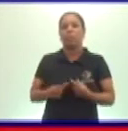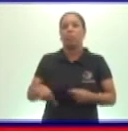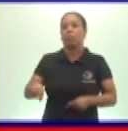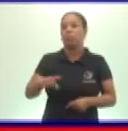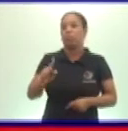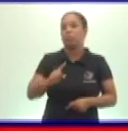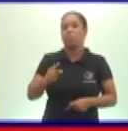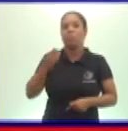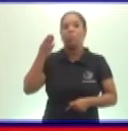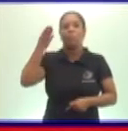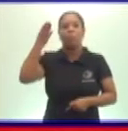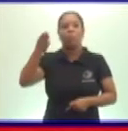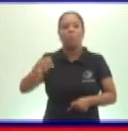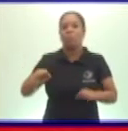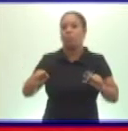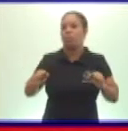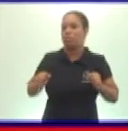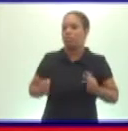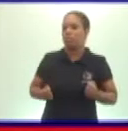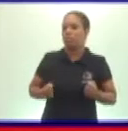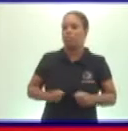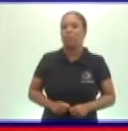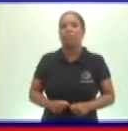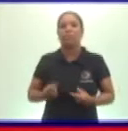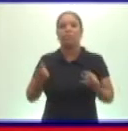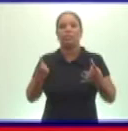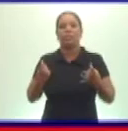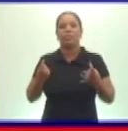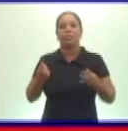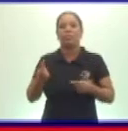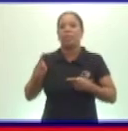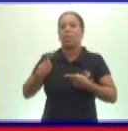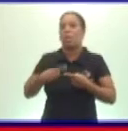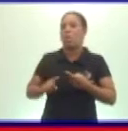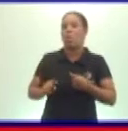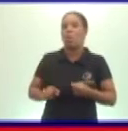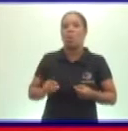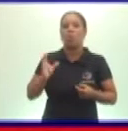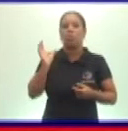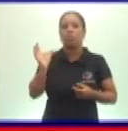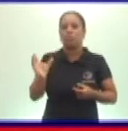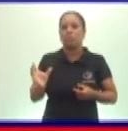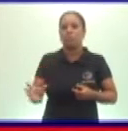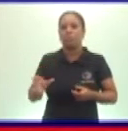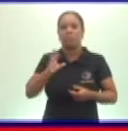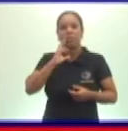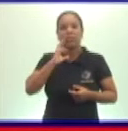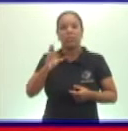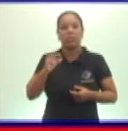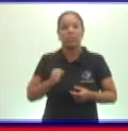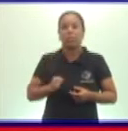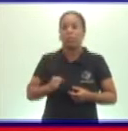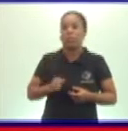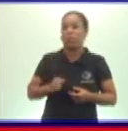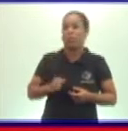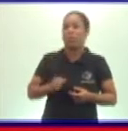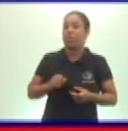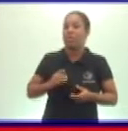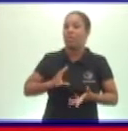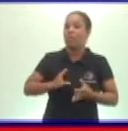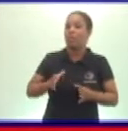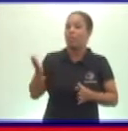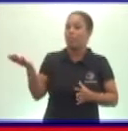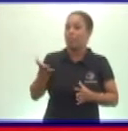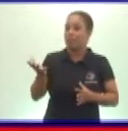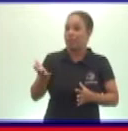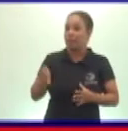van obligatoriamente que necesitar otros textos para resolver de manera inmediata, fíjense, de